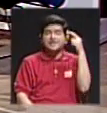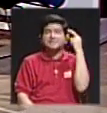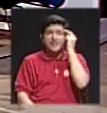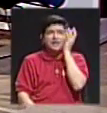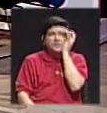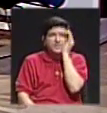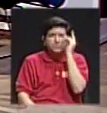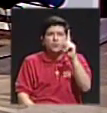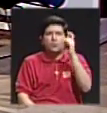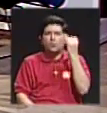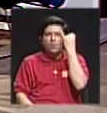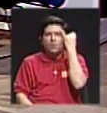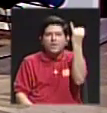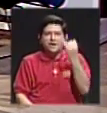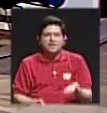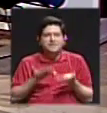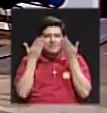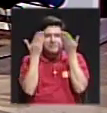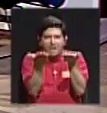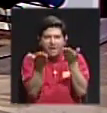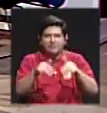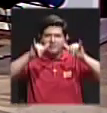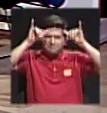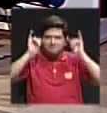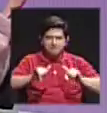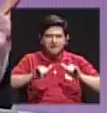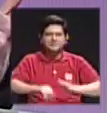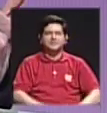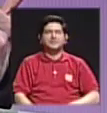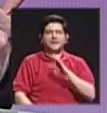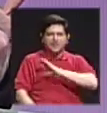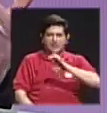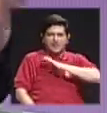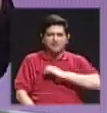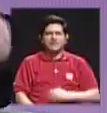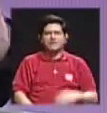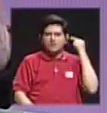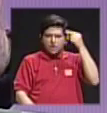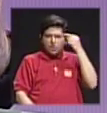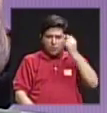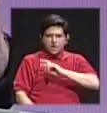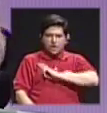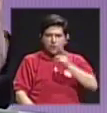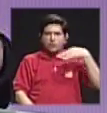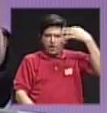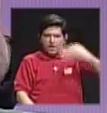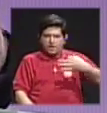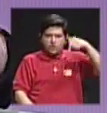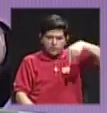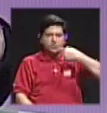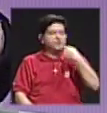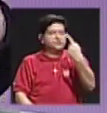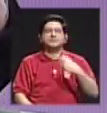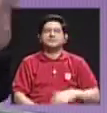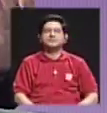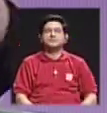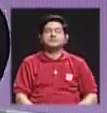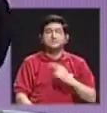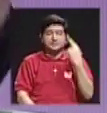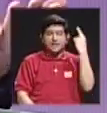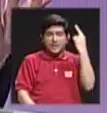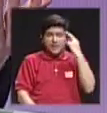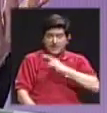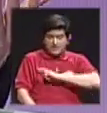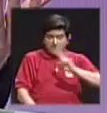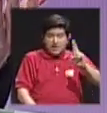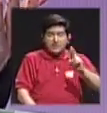cuando uno de los argumentos que se da para sostener la confesionalidad del Estado, que se sigue diciendo hoy, es que la religión